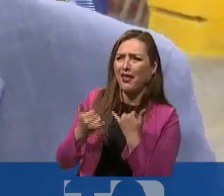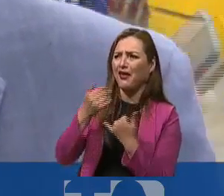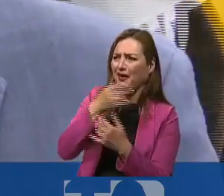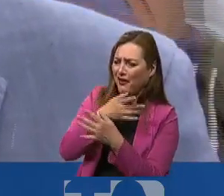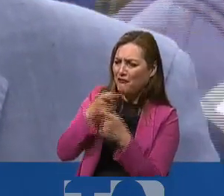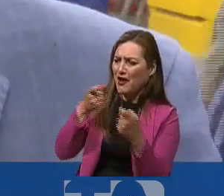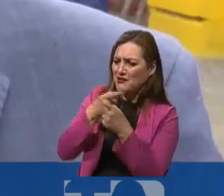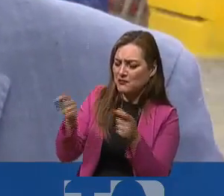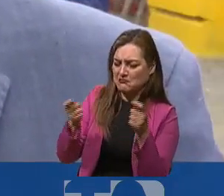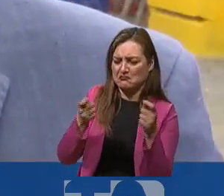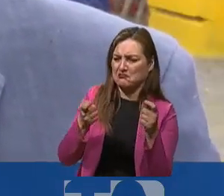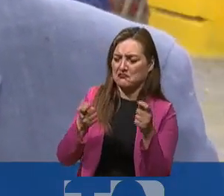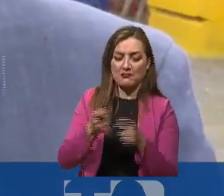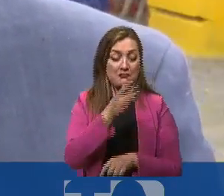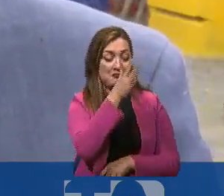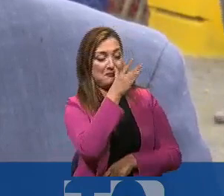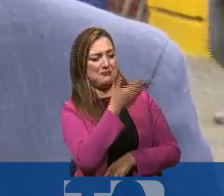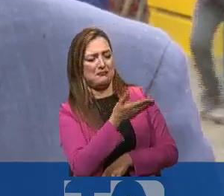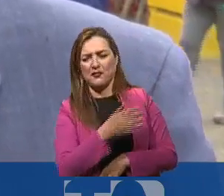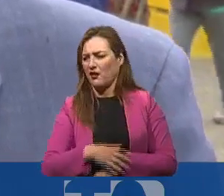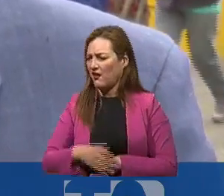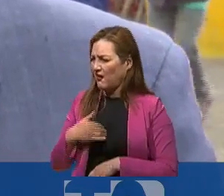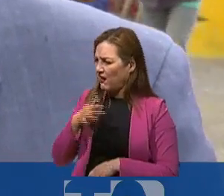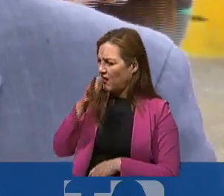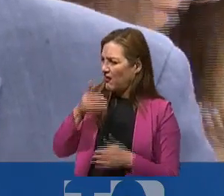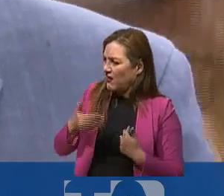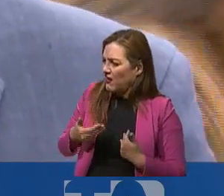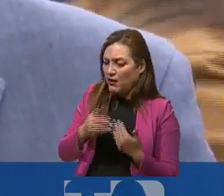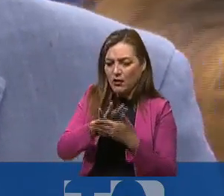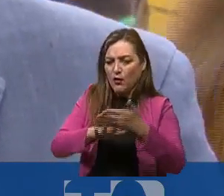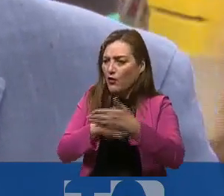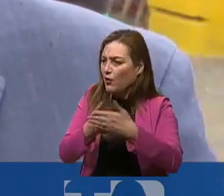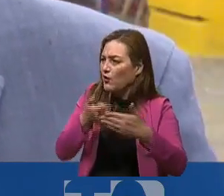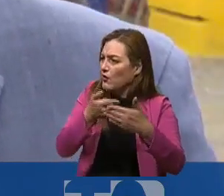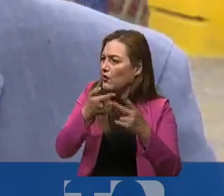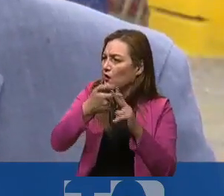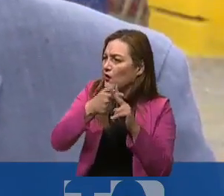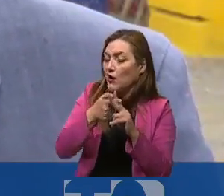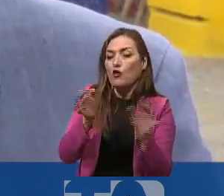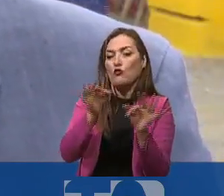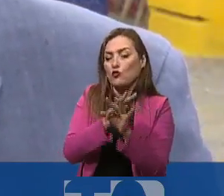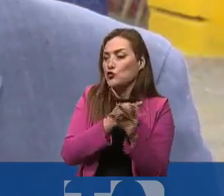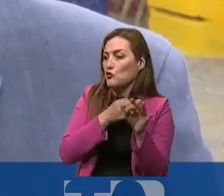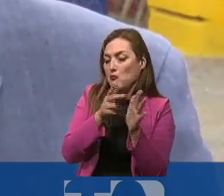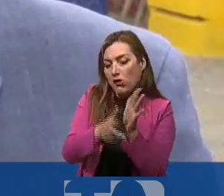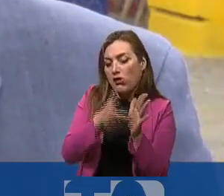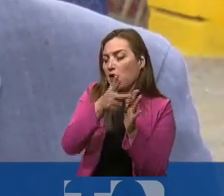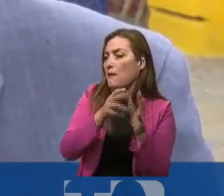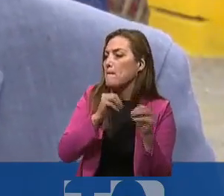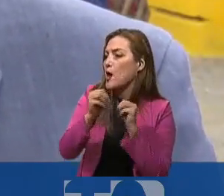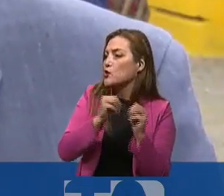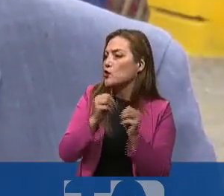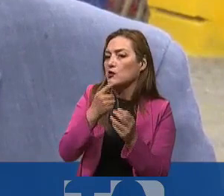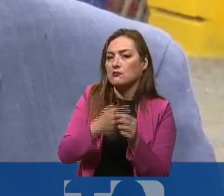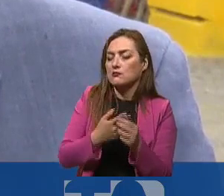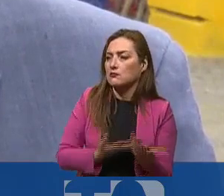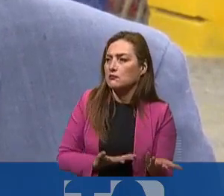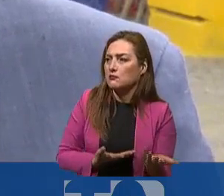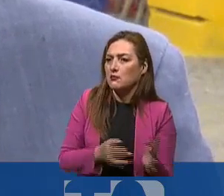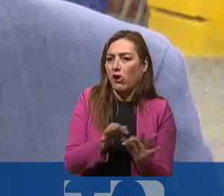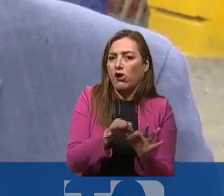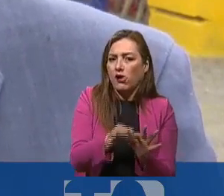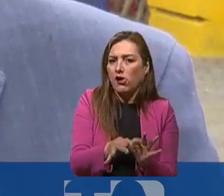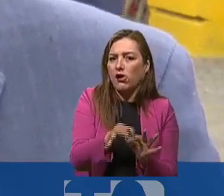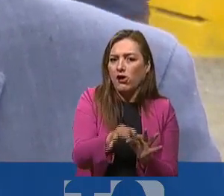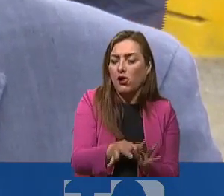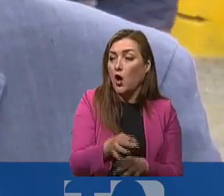del Consejo Metropolitano, ha existido un cronograma en el cual se contemplaba ya el inicio de operaciones comerciales del Metro de Quito, pero lamentablemente